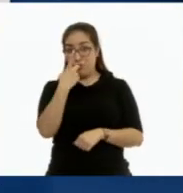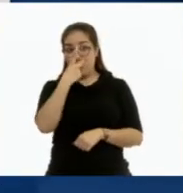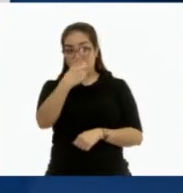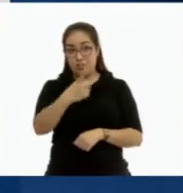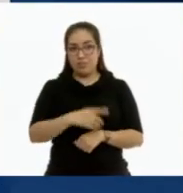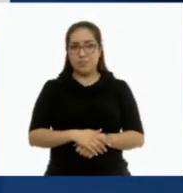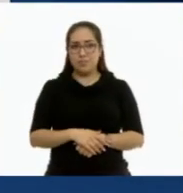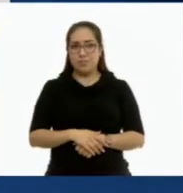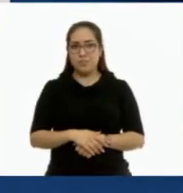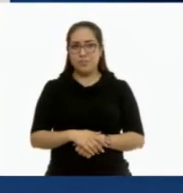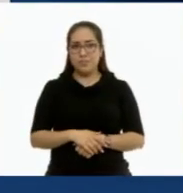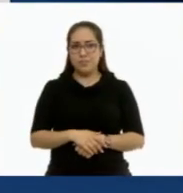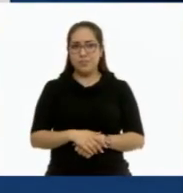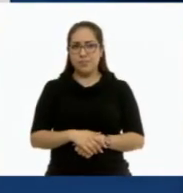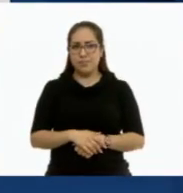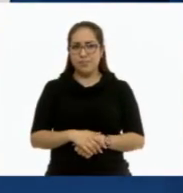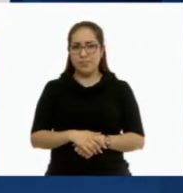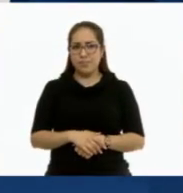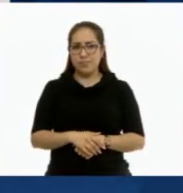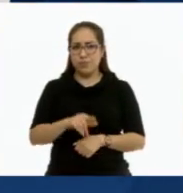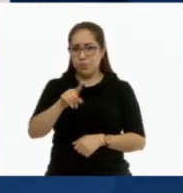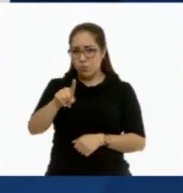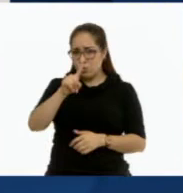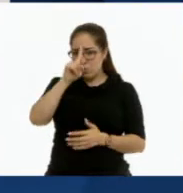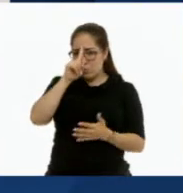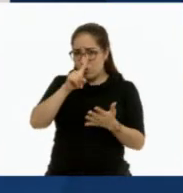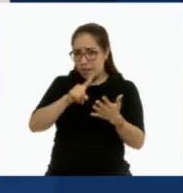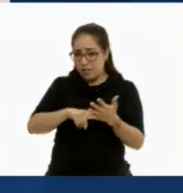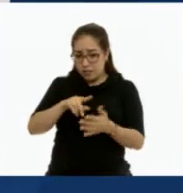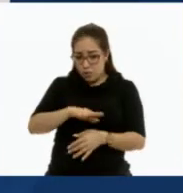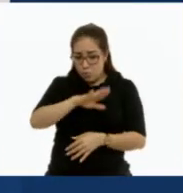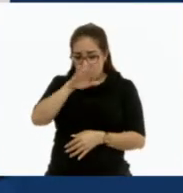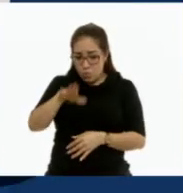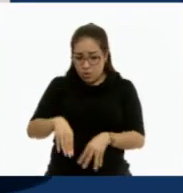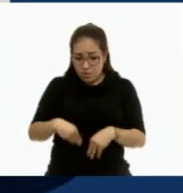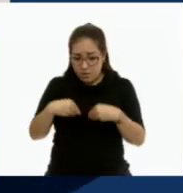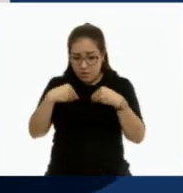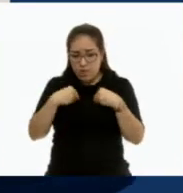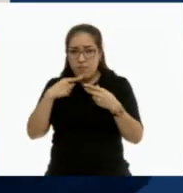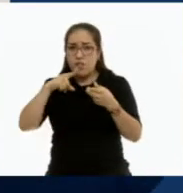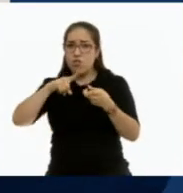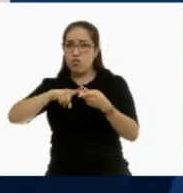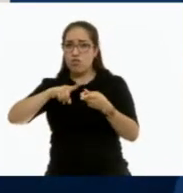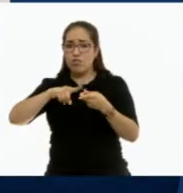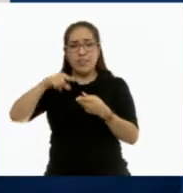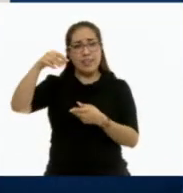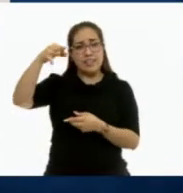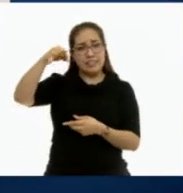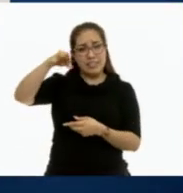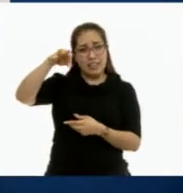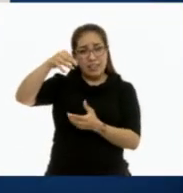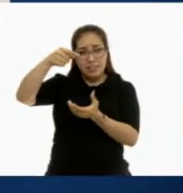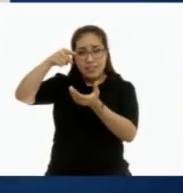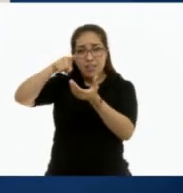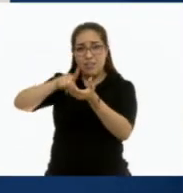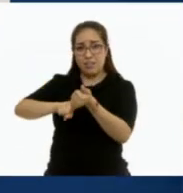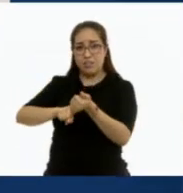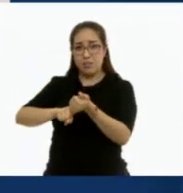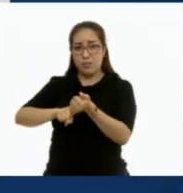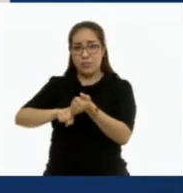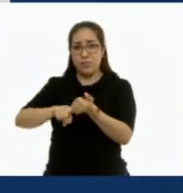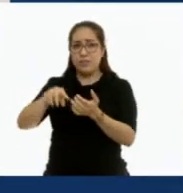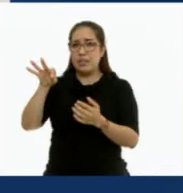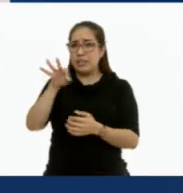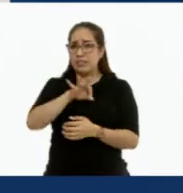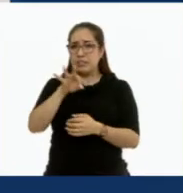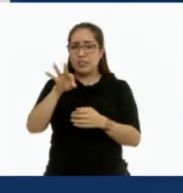¿No crees que vive la muerte dentro del sol de una cereza? ¿No puede matarte también un